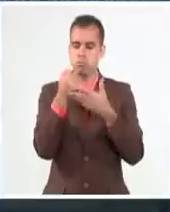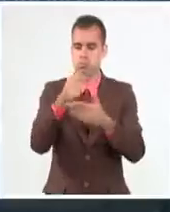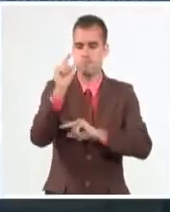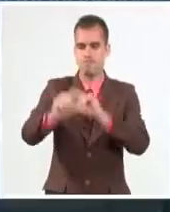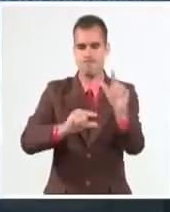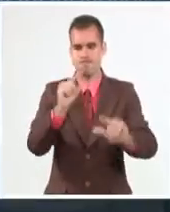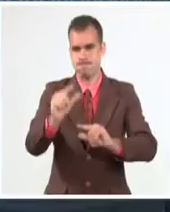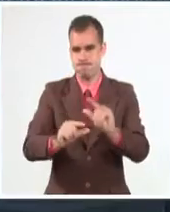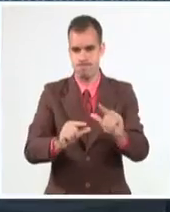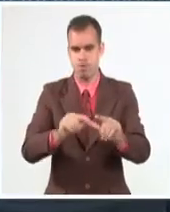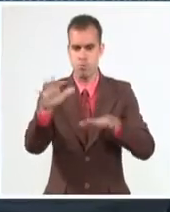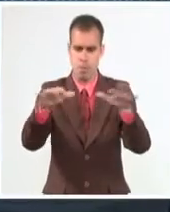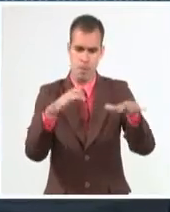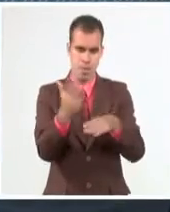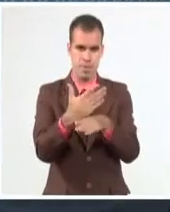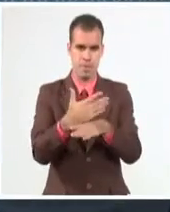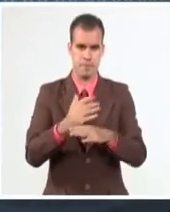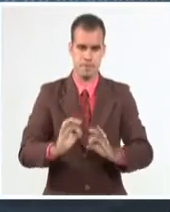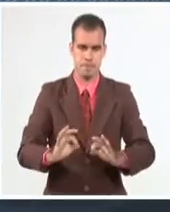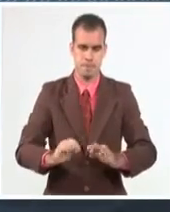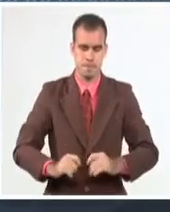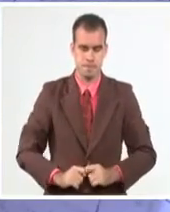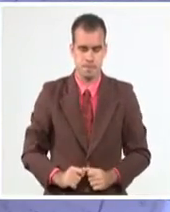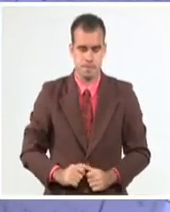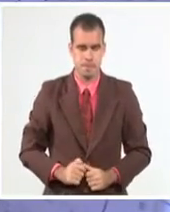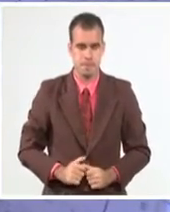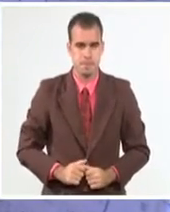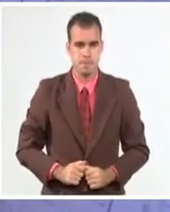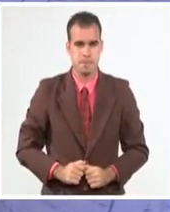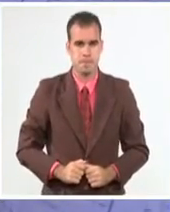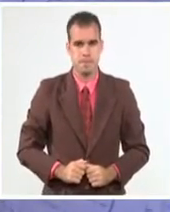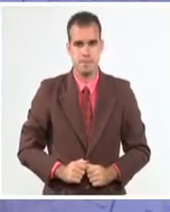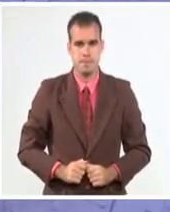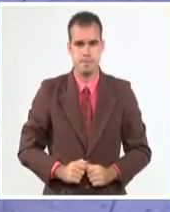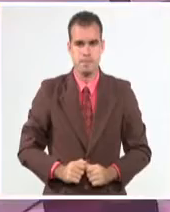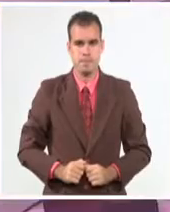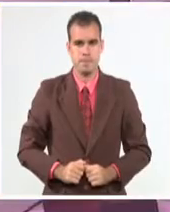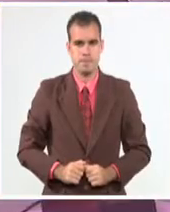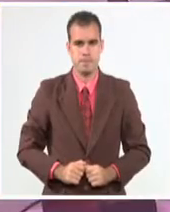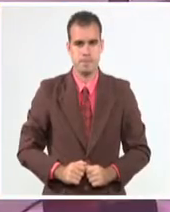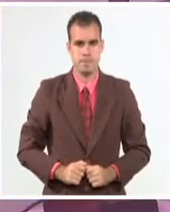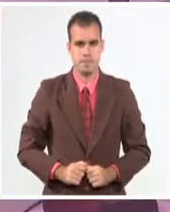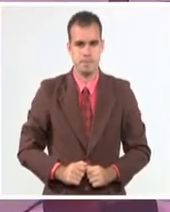cualquier lugar desde pinar del río yo soy ensanches arronte sistema informativo de la televisión cubana